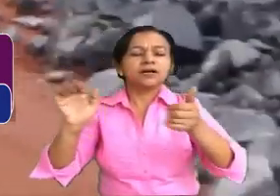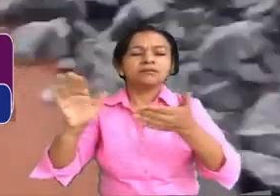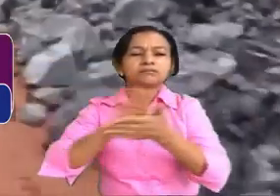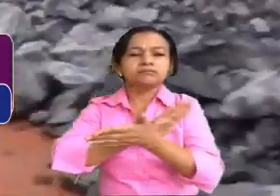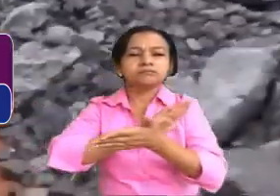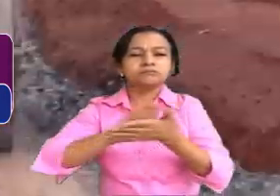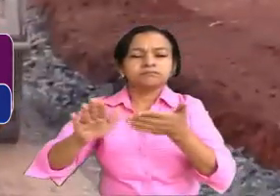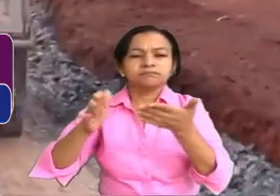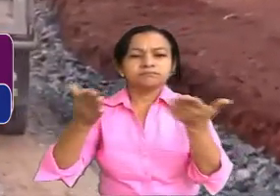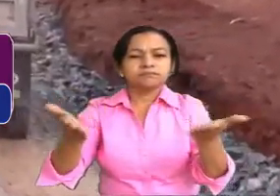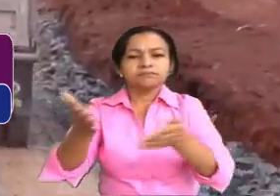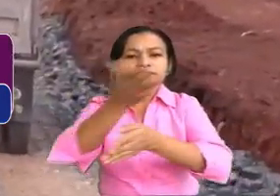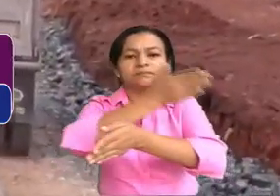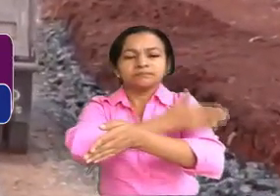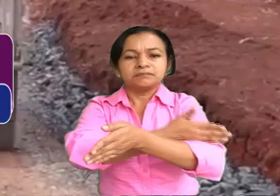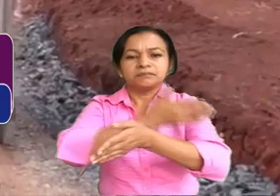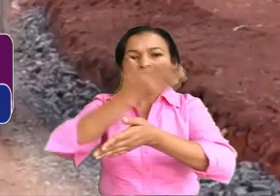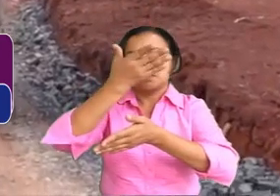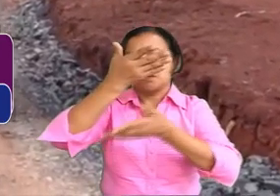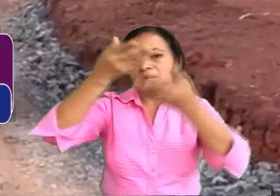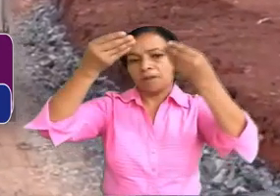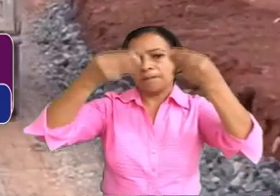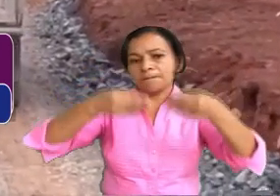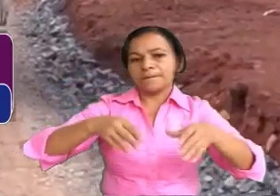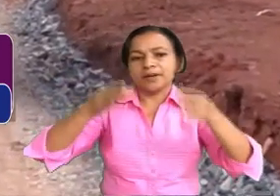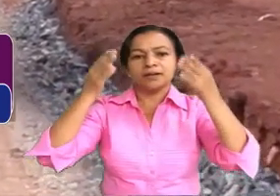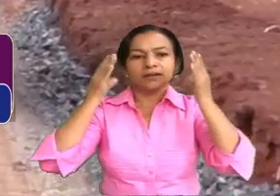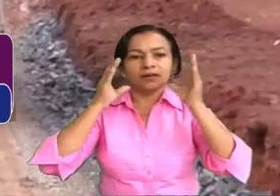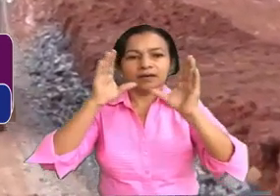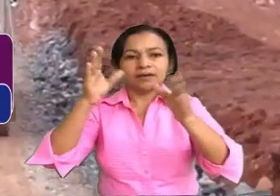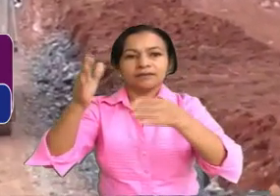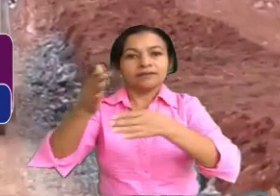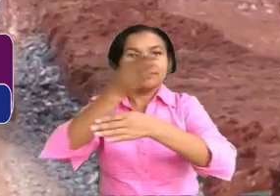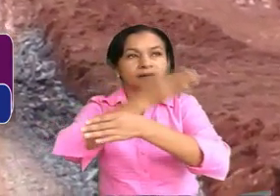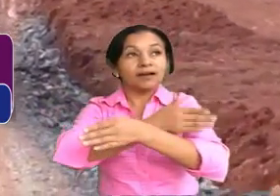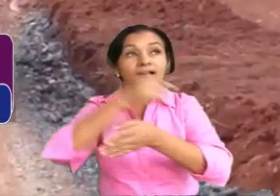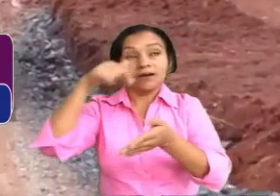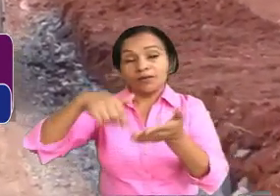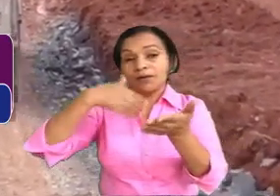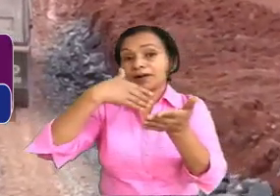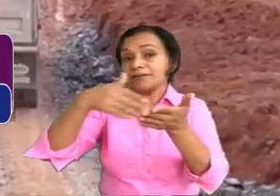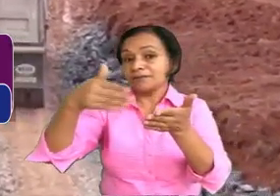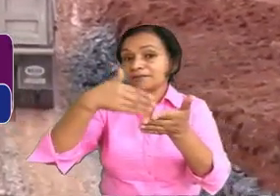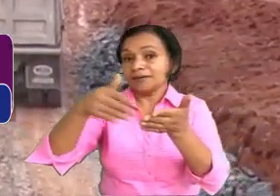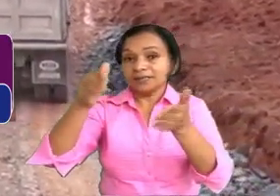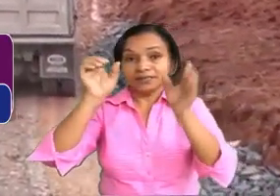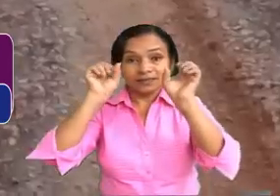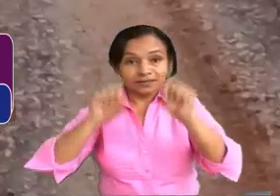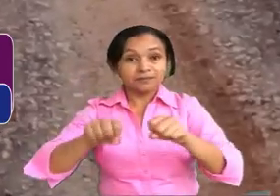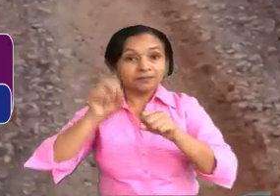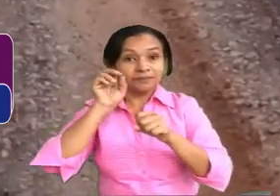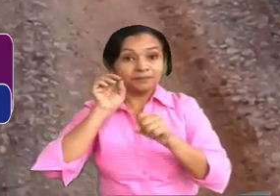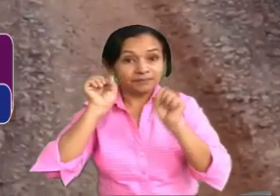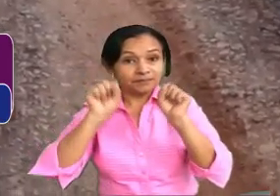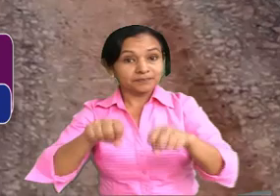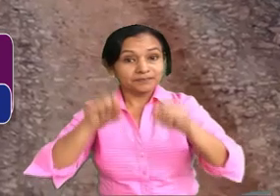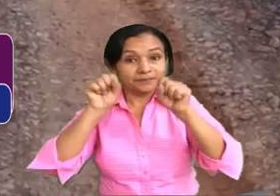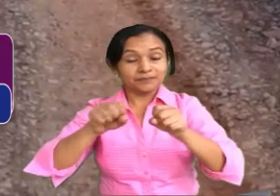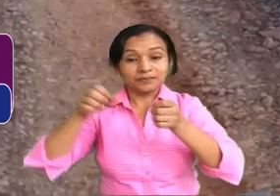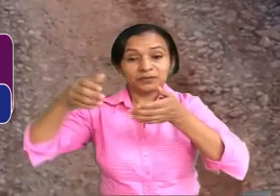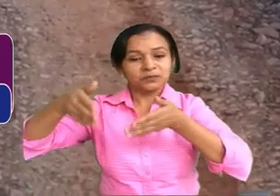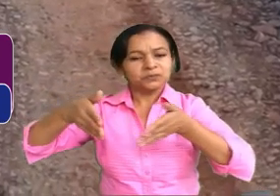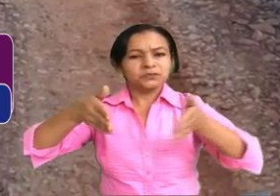es el abandono en que estaba la costa Caribe. Ahora hay facilidad después de poder